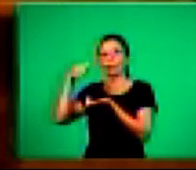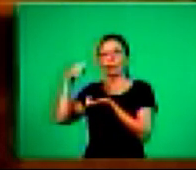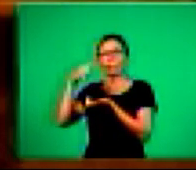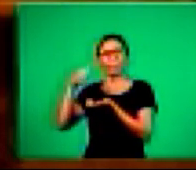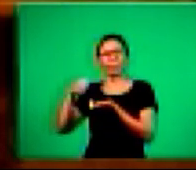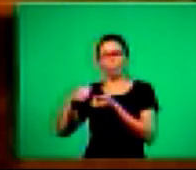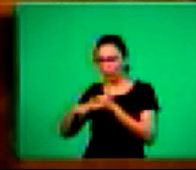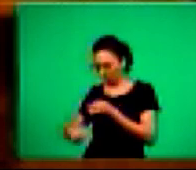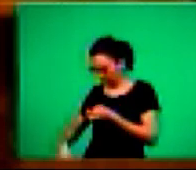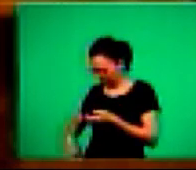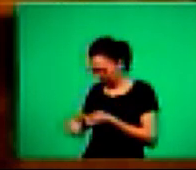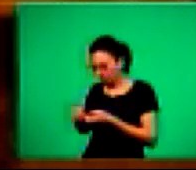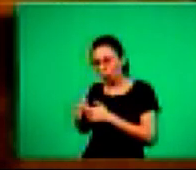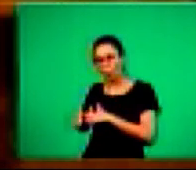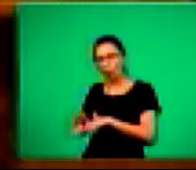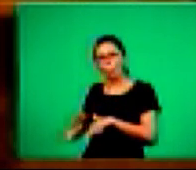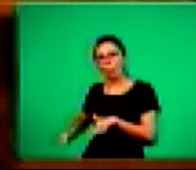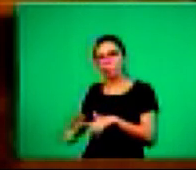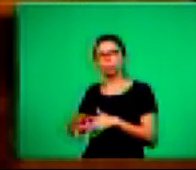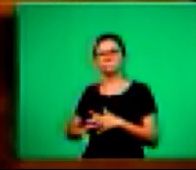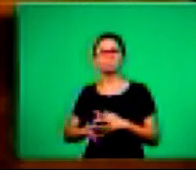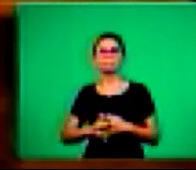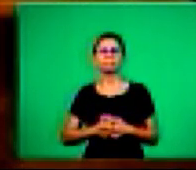alguna respuesta más